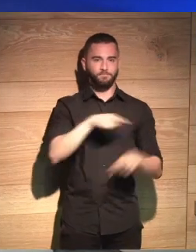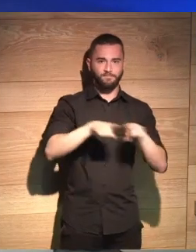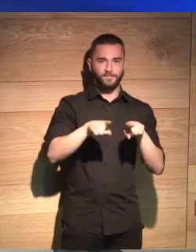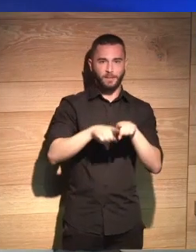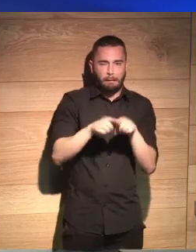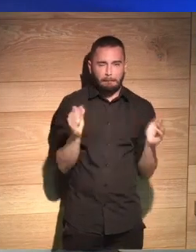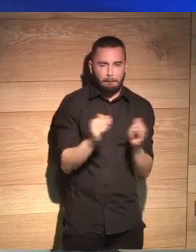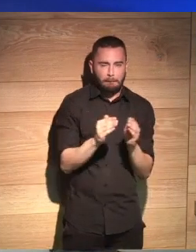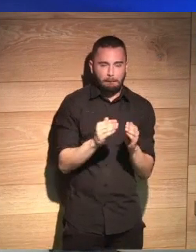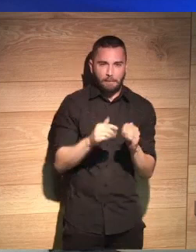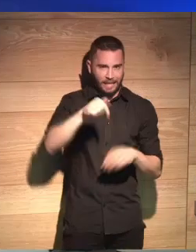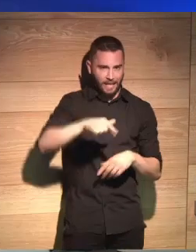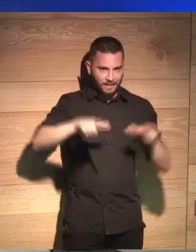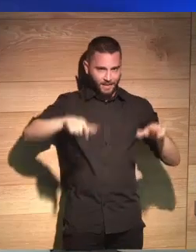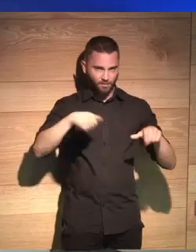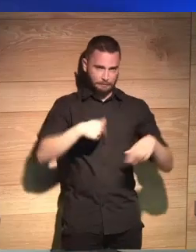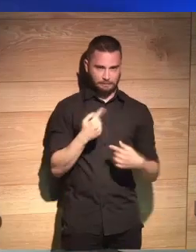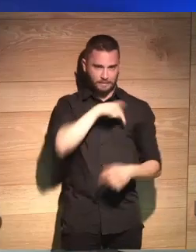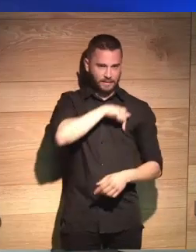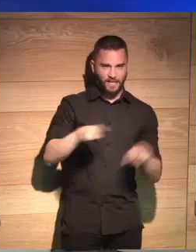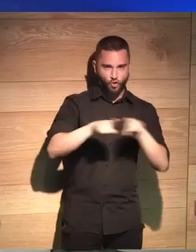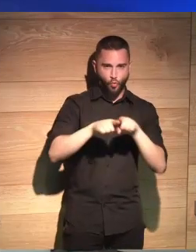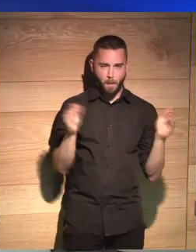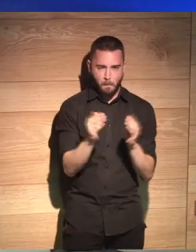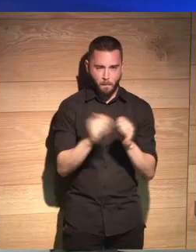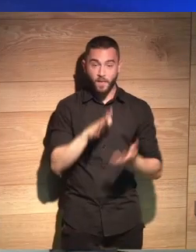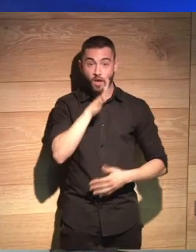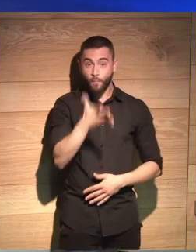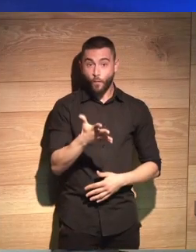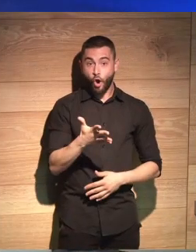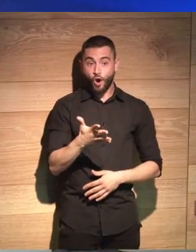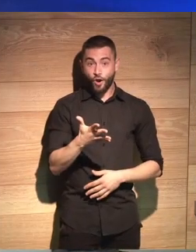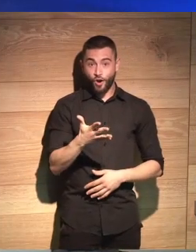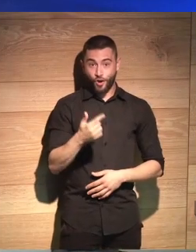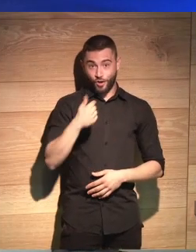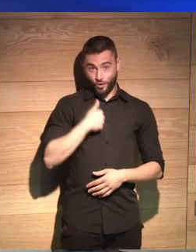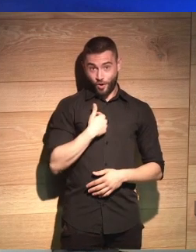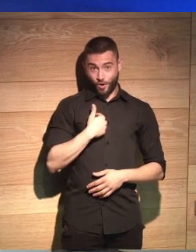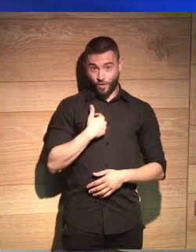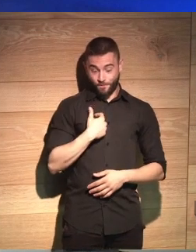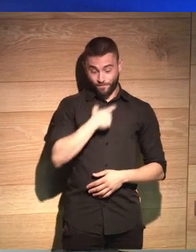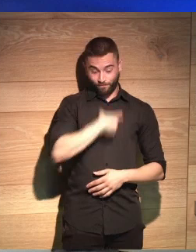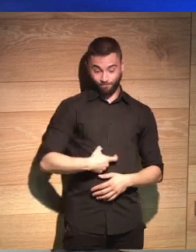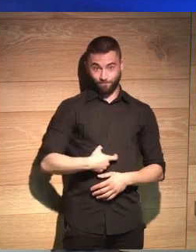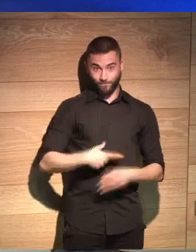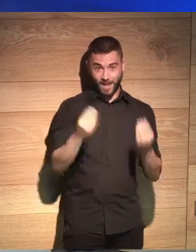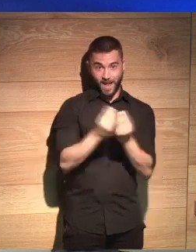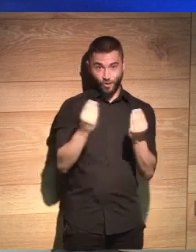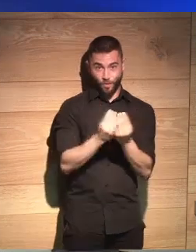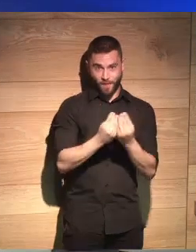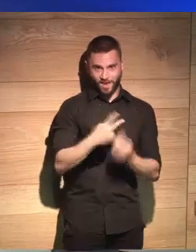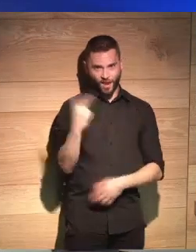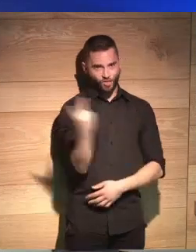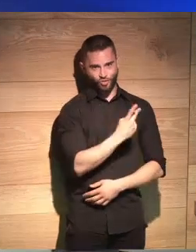muy pequeñita en este escenario, porque estoy acompañada de